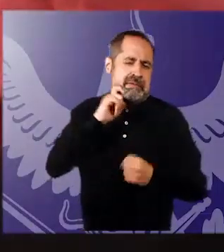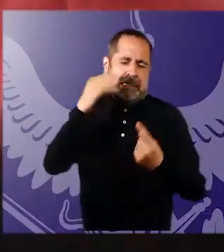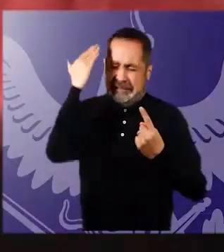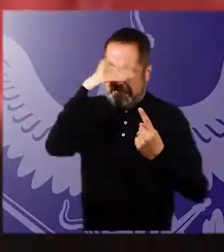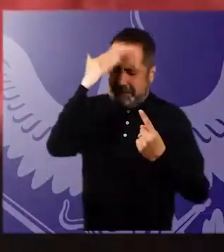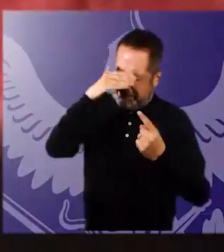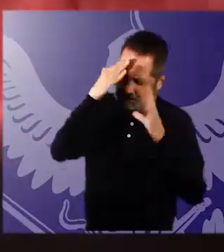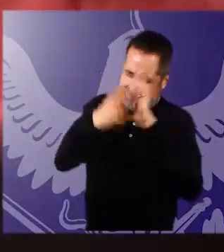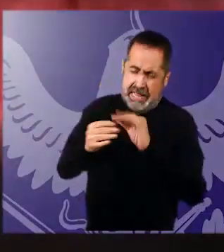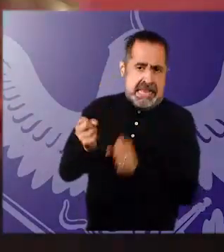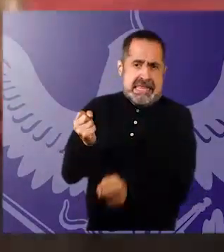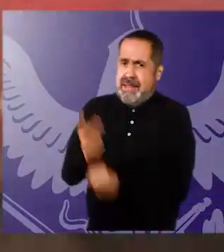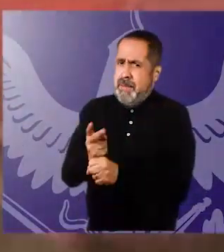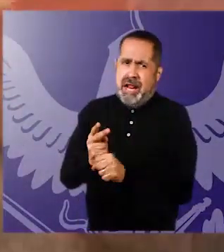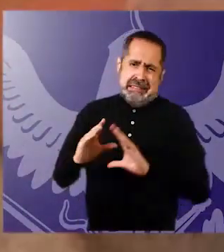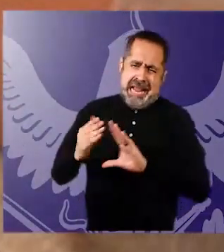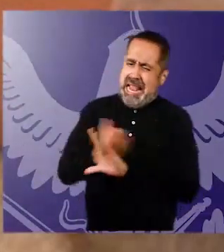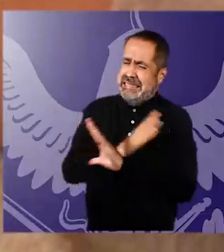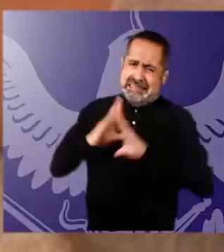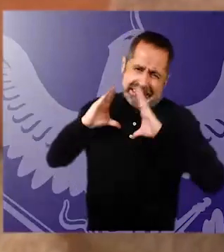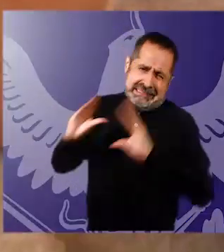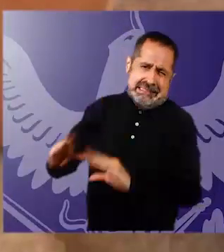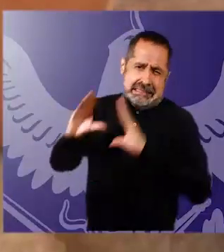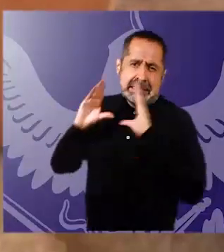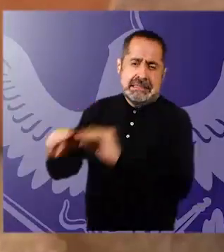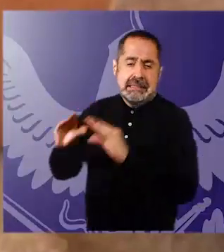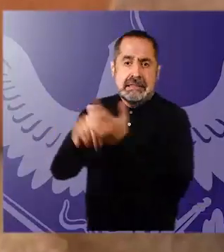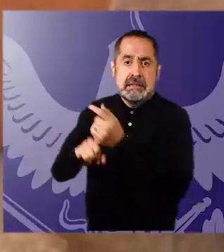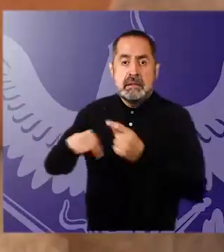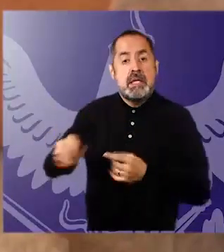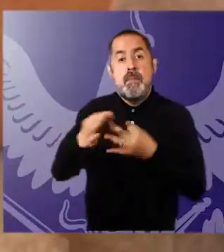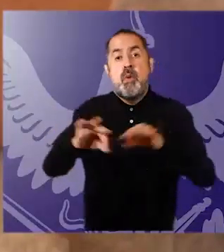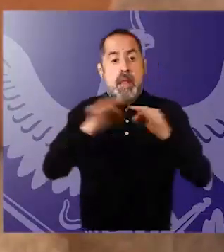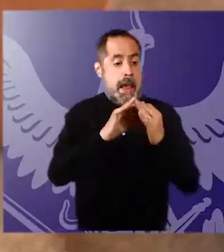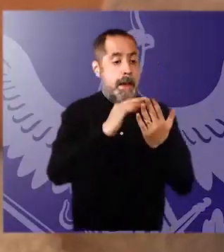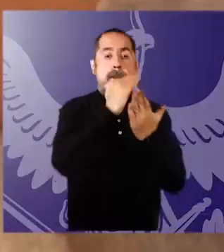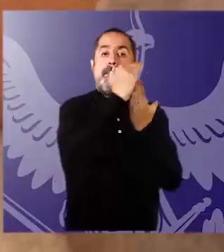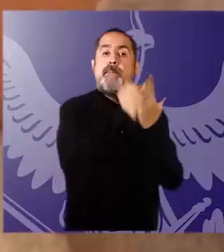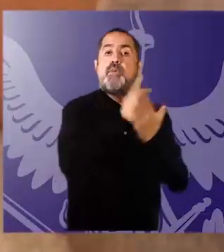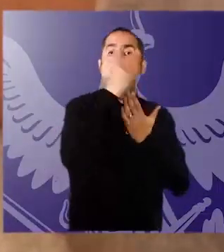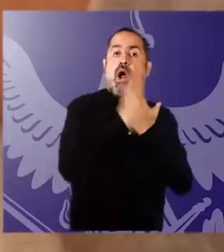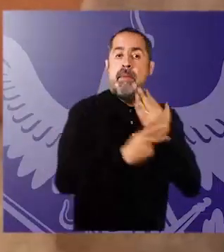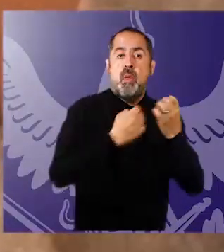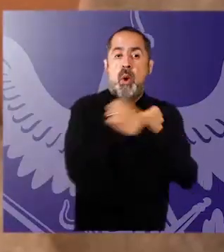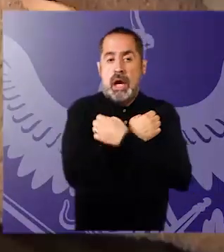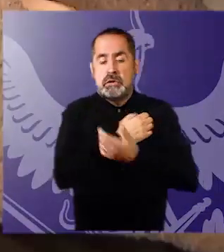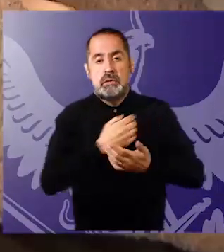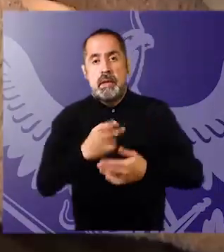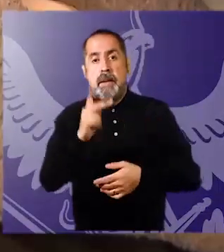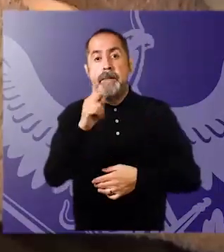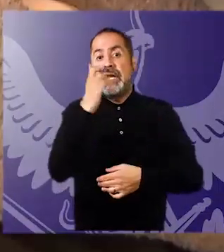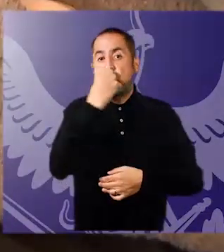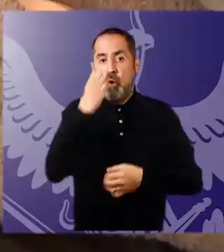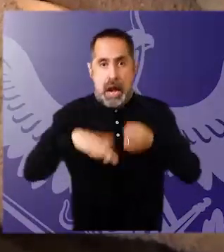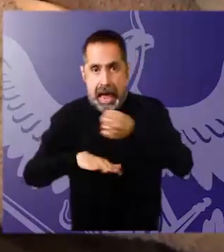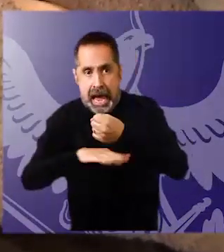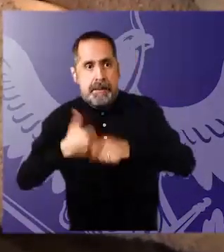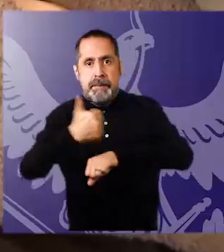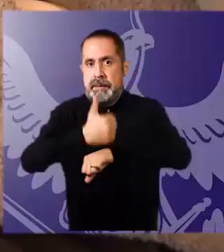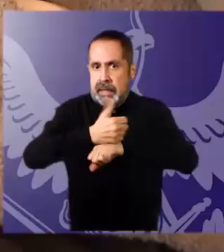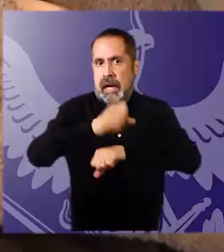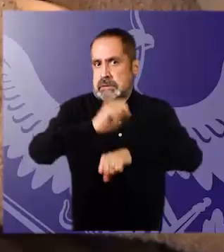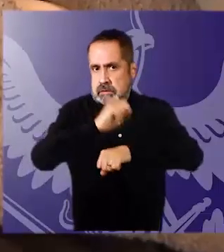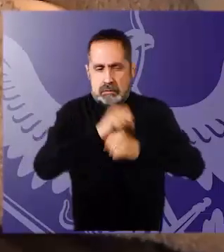en sexualidad desde la tempranísima edad. Es importante que los planes de estudio de educación preescolar, primaria